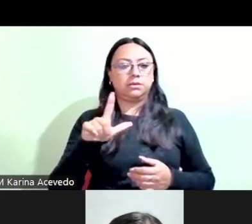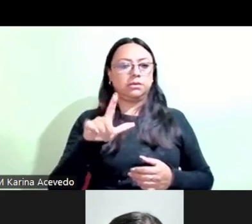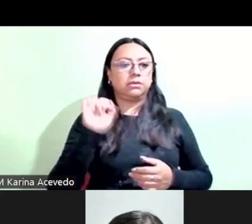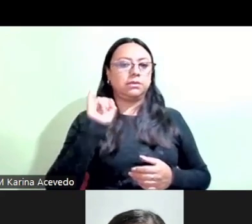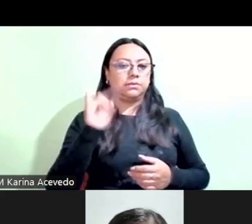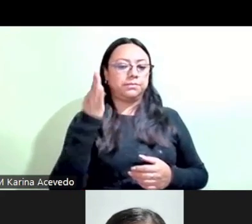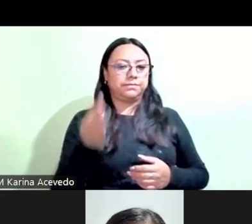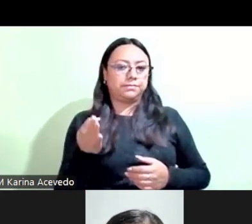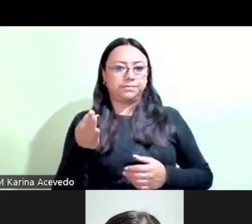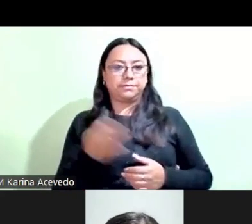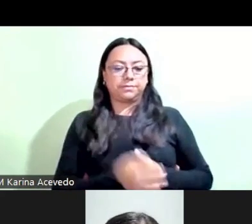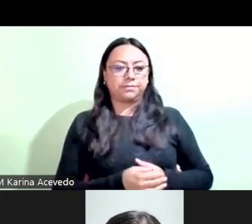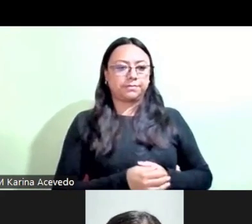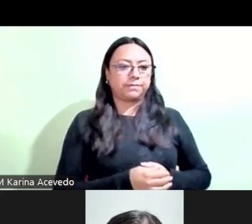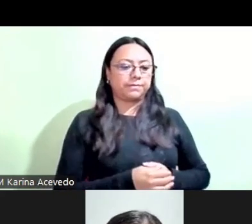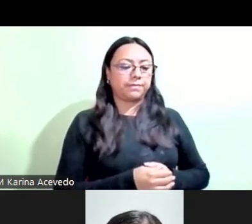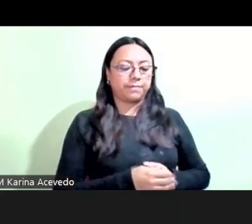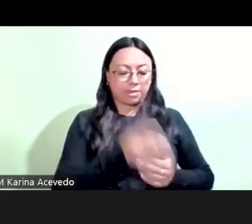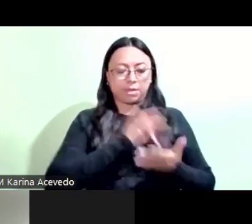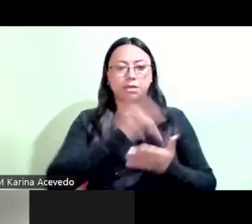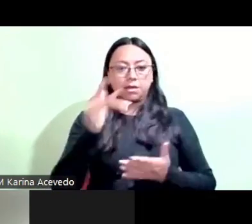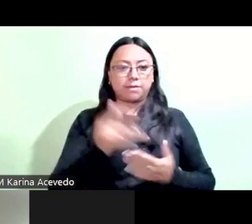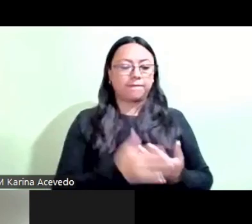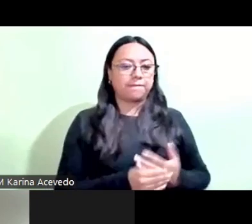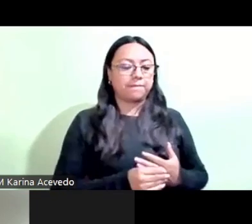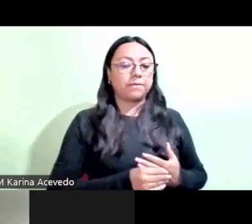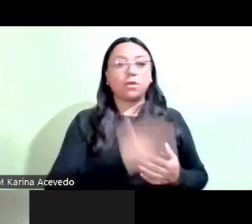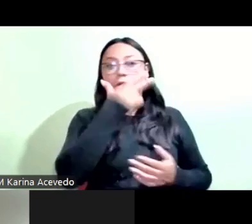favor. Gracias, diputada.